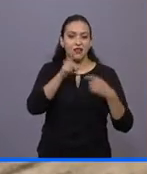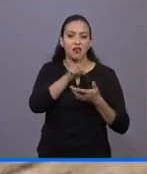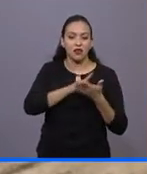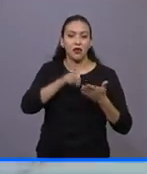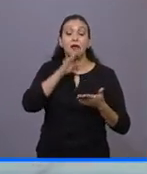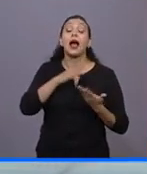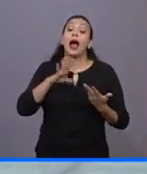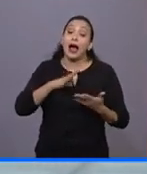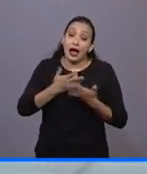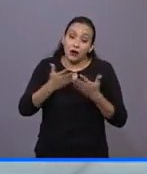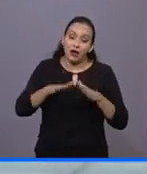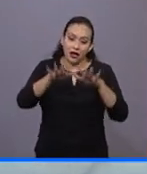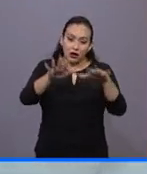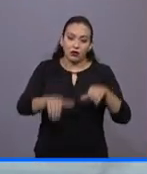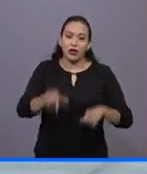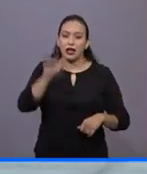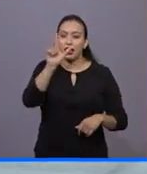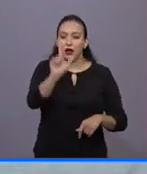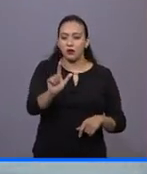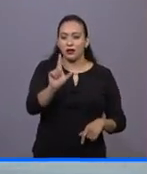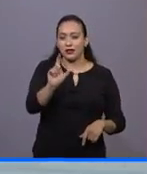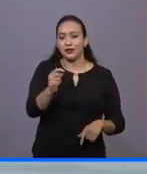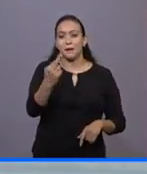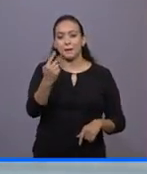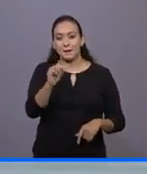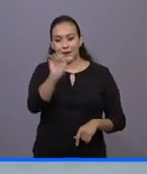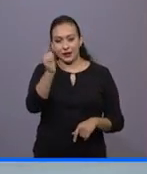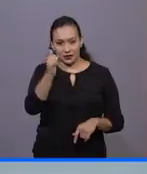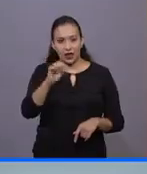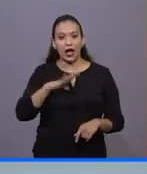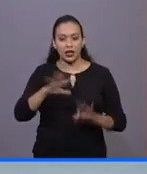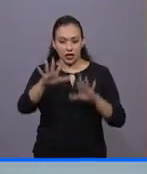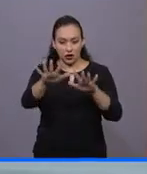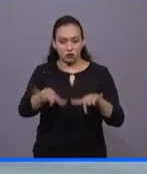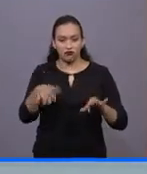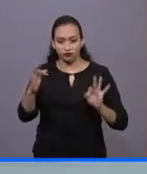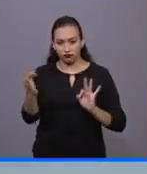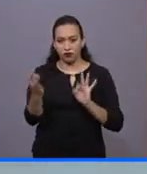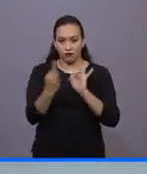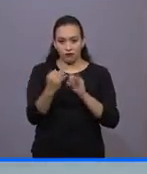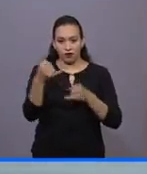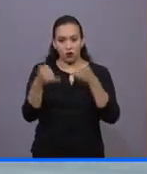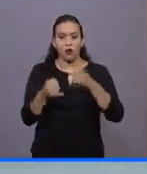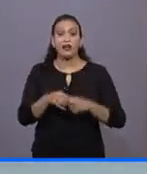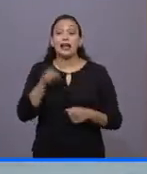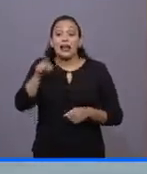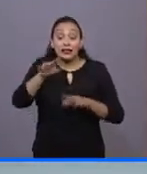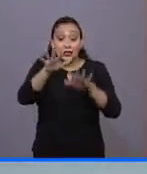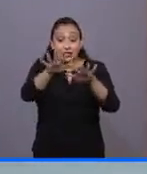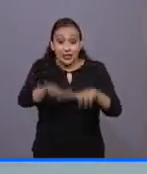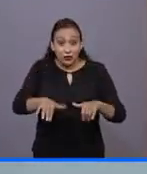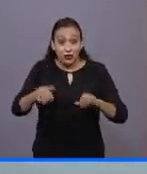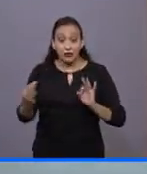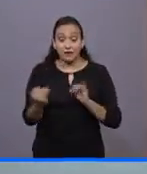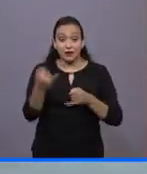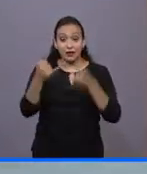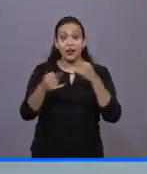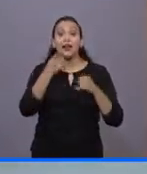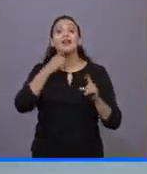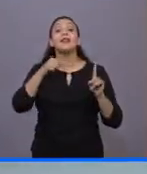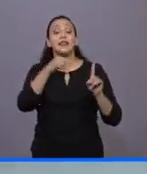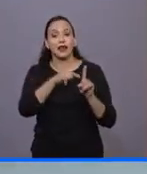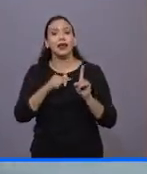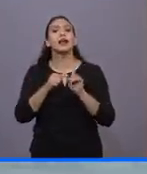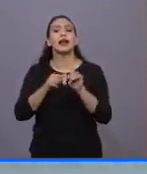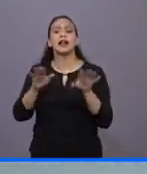está programada para el lunes 25 de agosto. Ha trascendido que en dicha audiencia cambiará su declaración a culpable ante